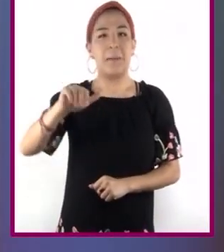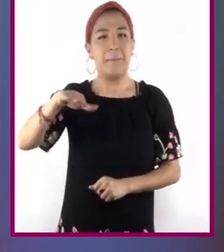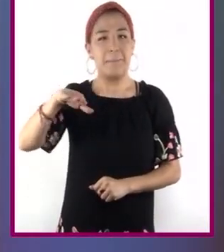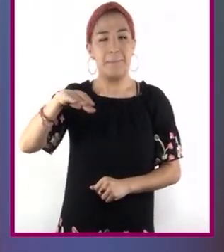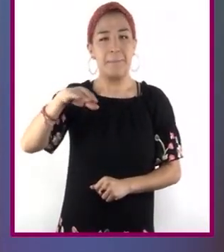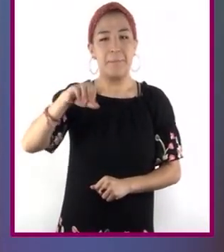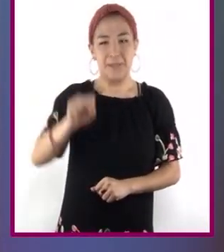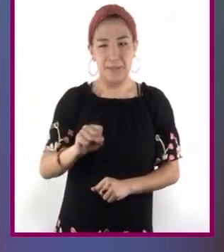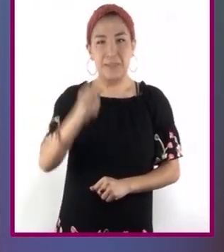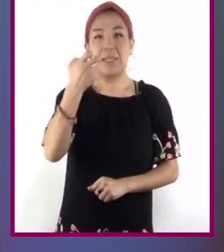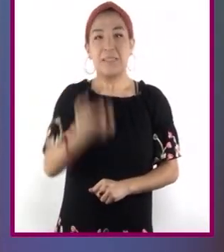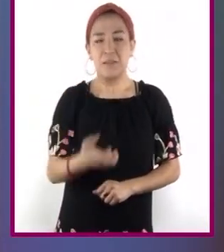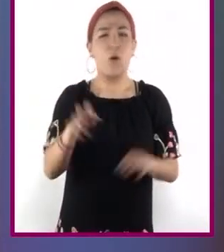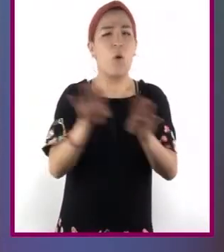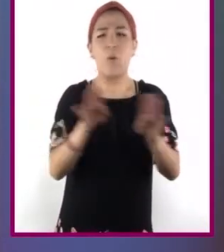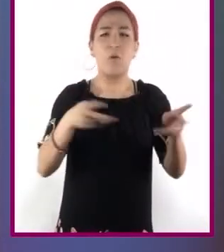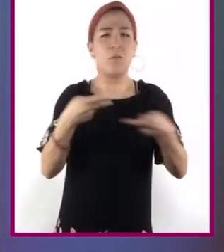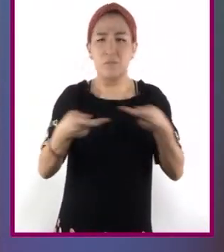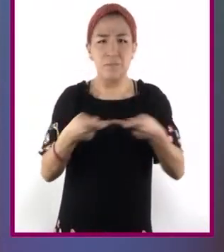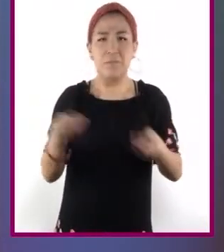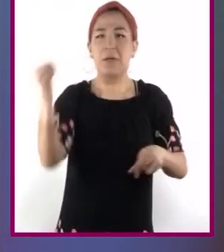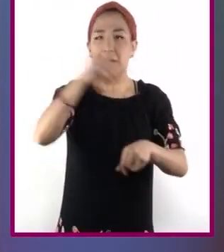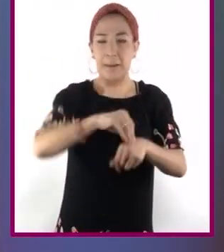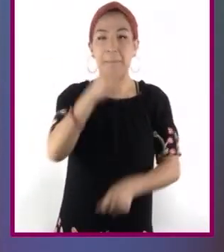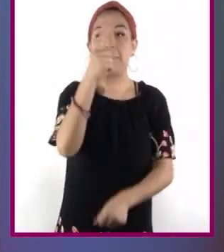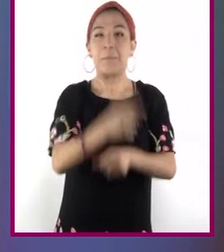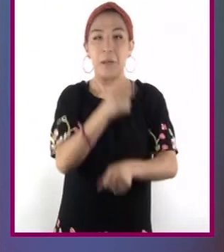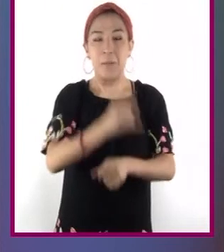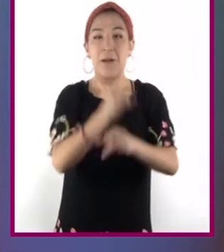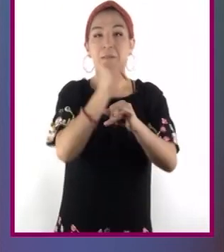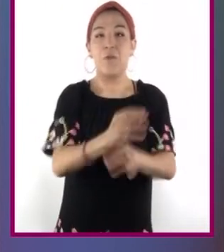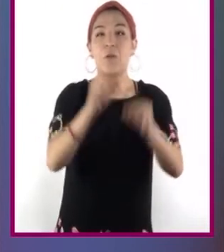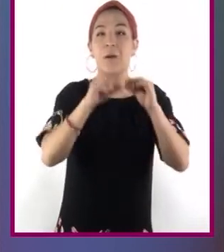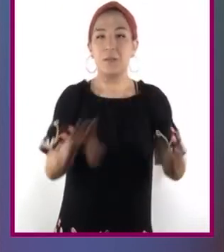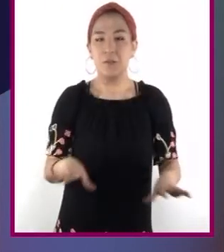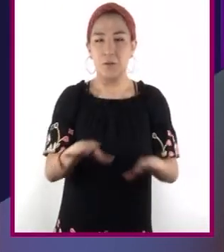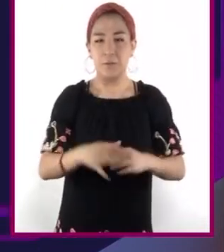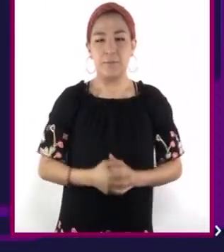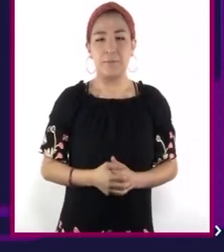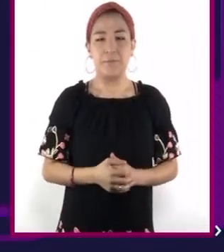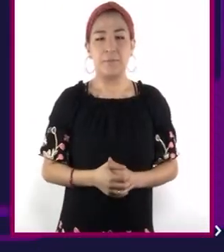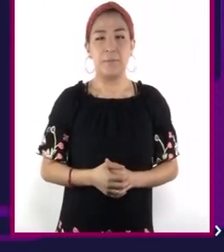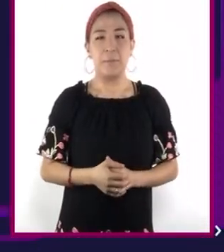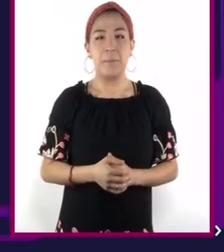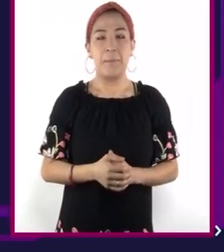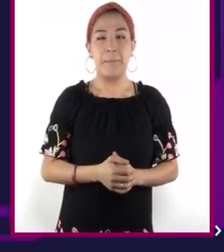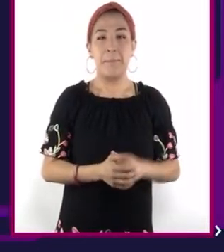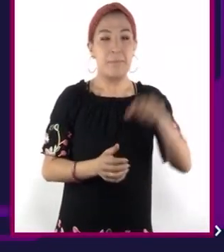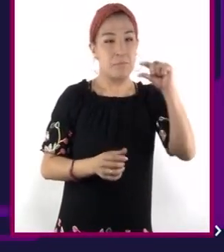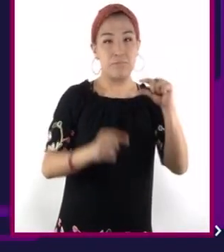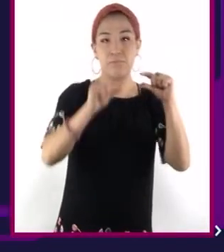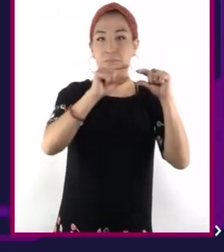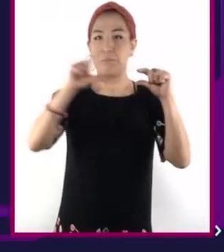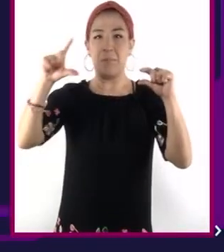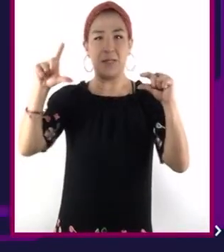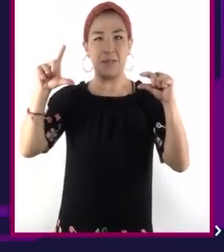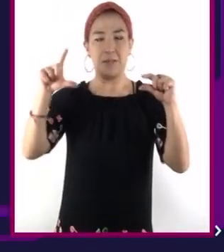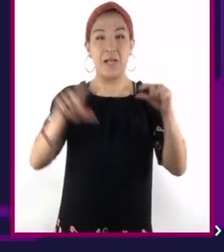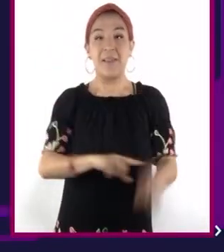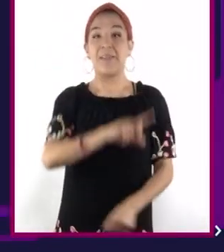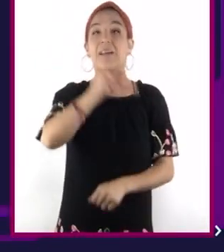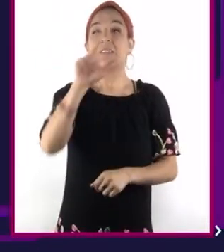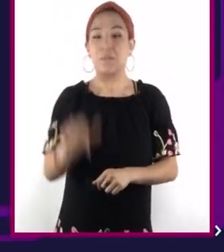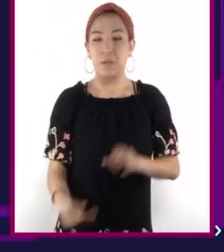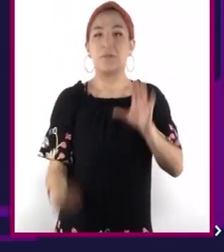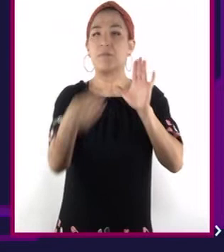histogramas, primero se pueden organizar ambos conjuntos de datos, de menor a mayor. Luego,